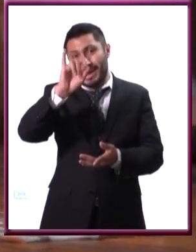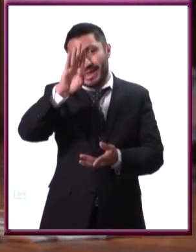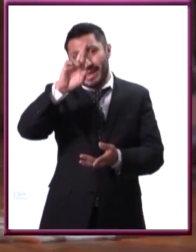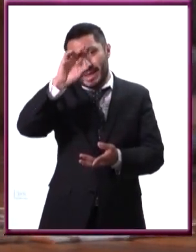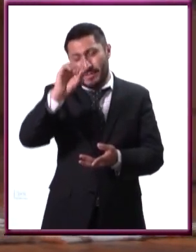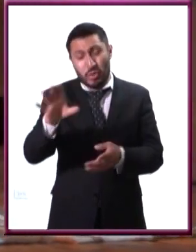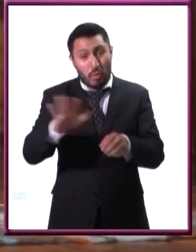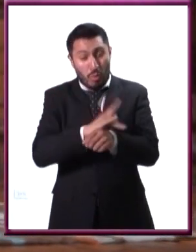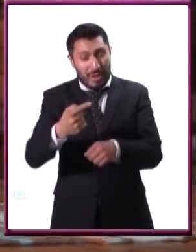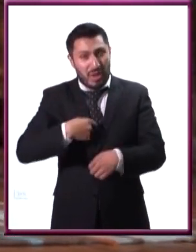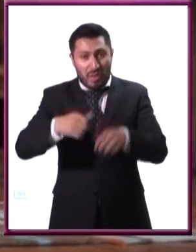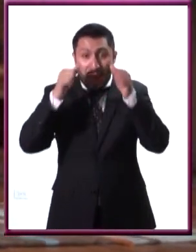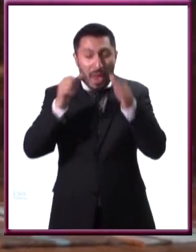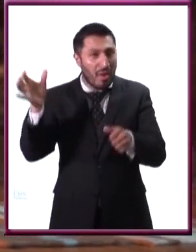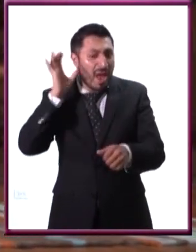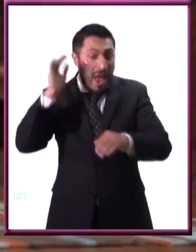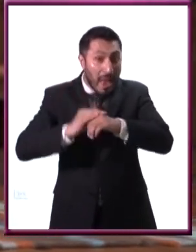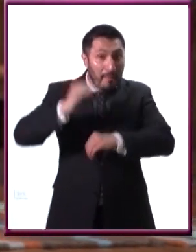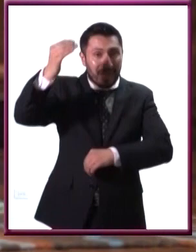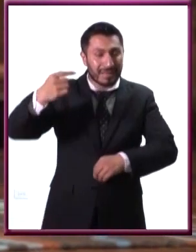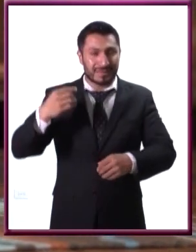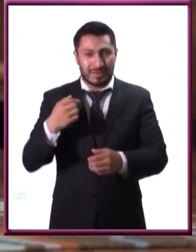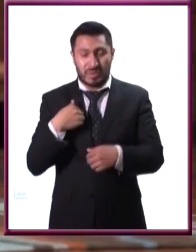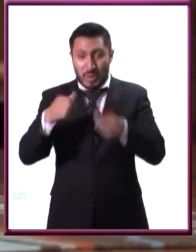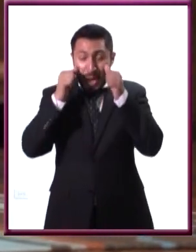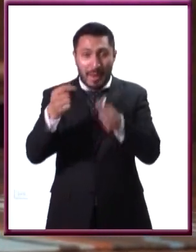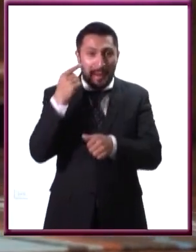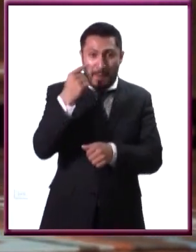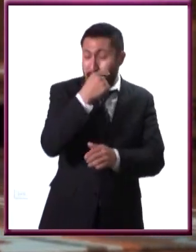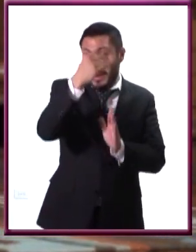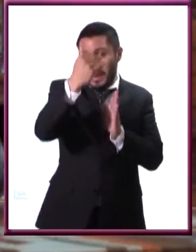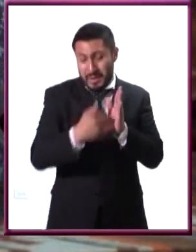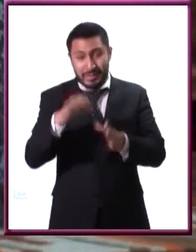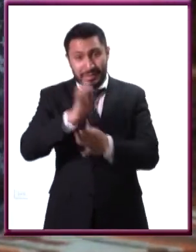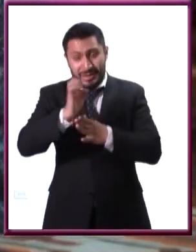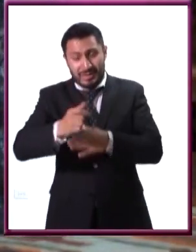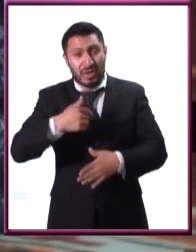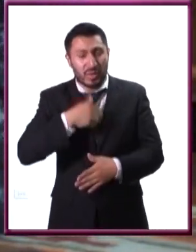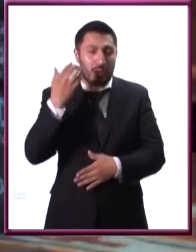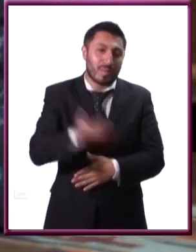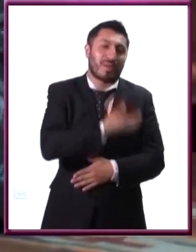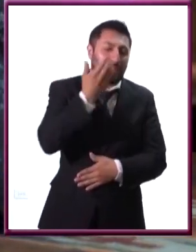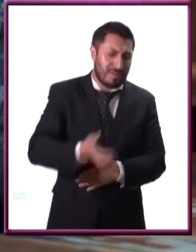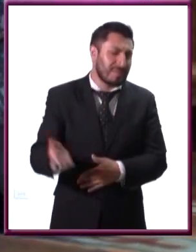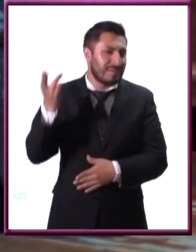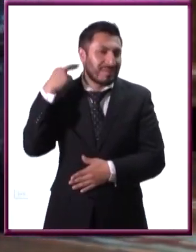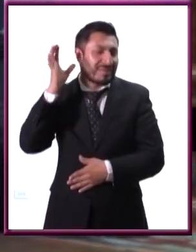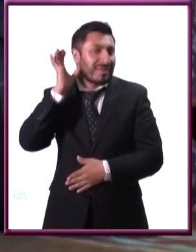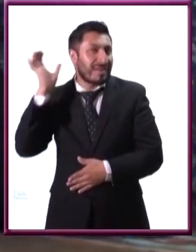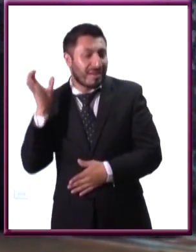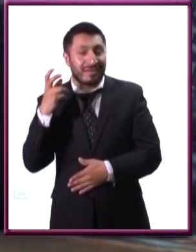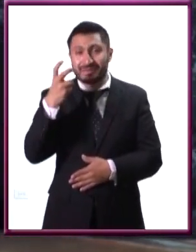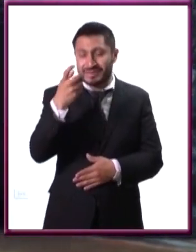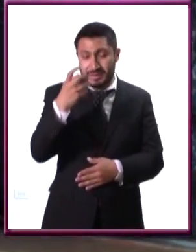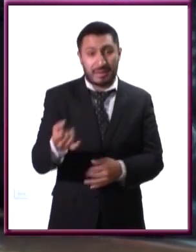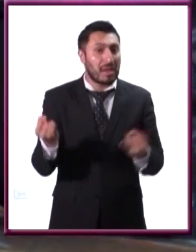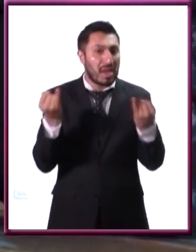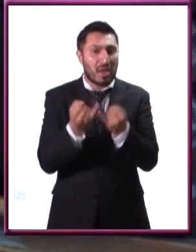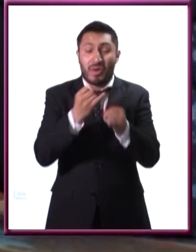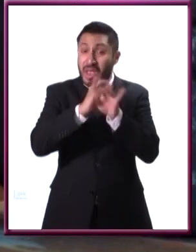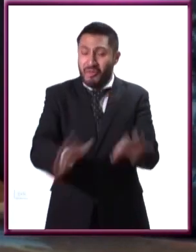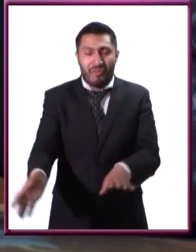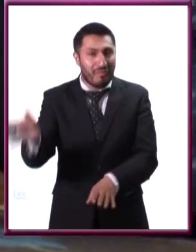mejor que la atención visual. Entonces, aunque no estamos muy acostumbrados a mencionar la palabra lectura, lo que no es a través de los ojos, también podemos